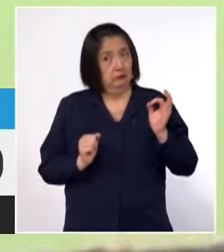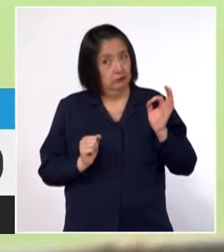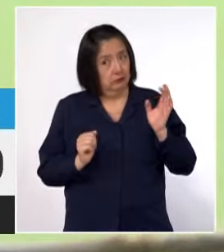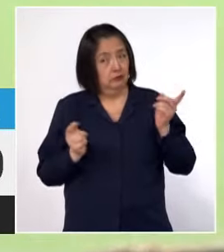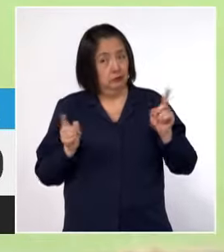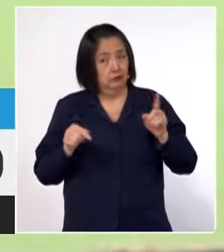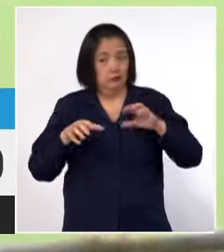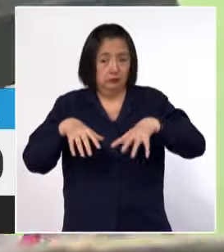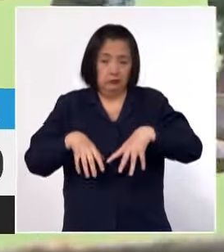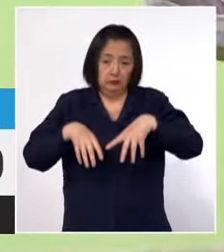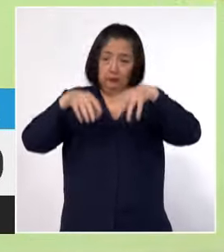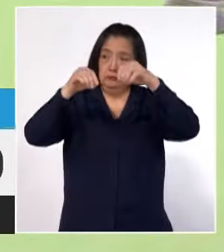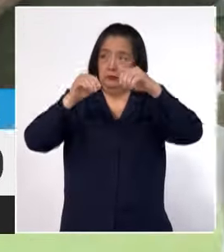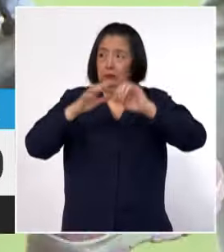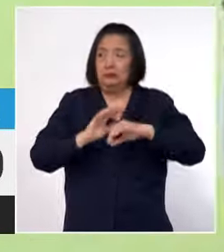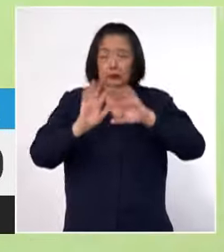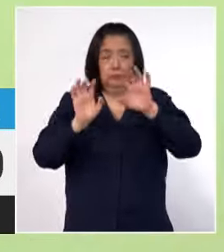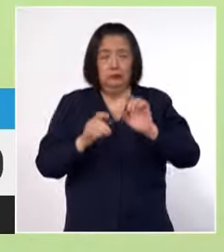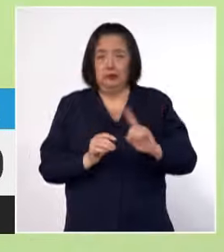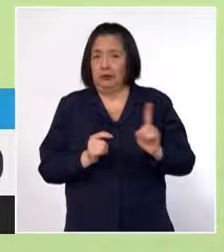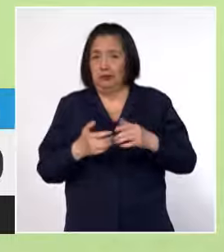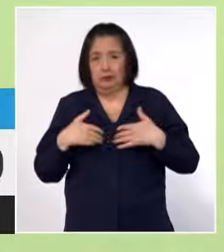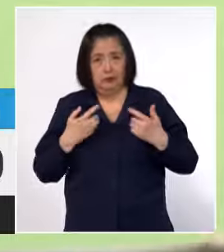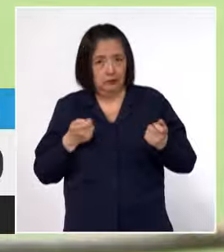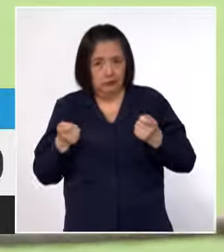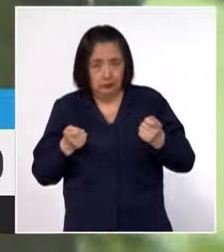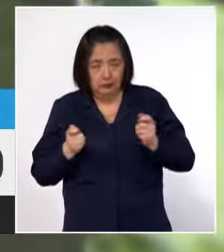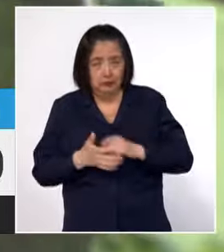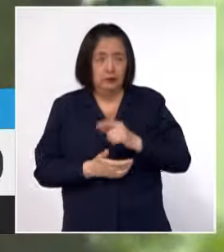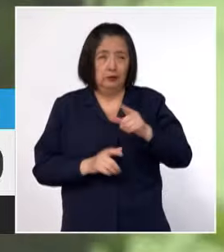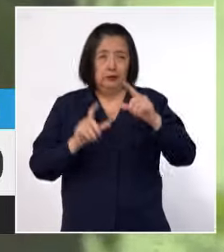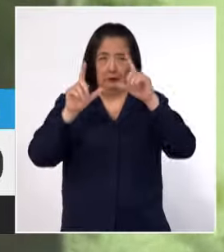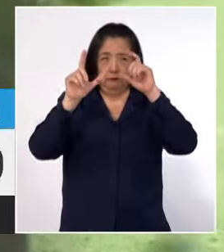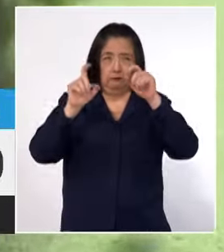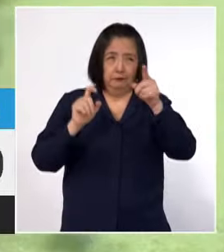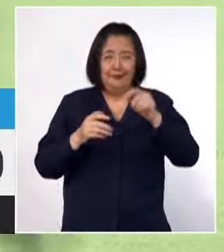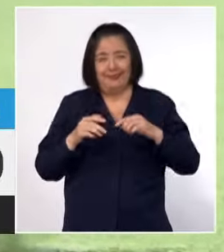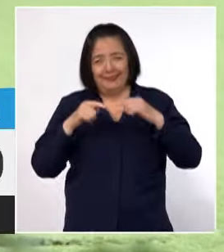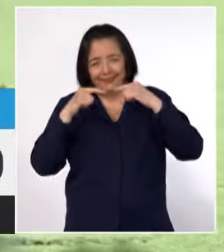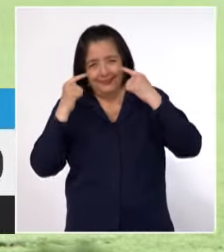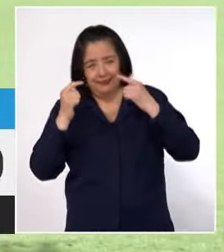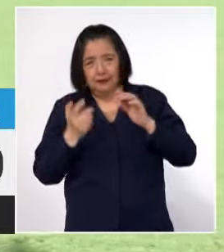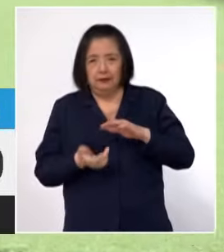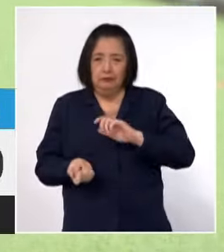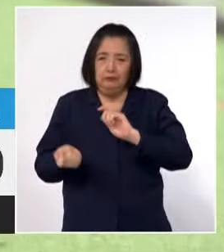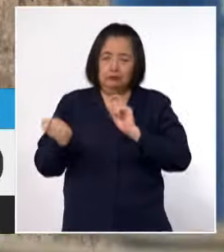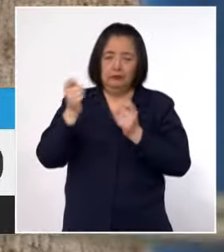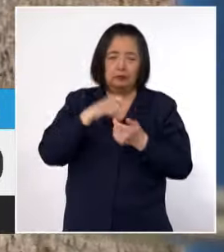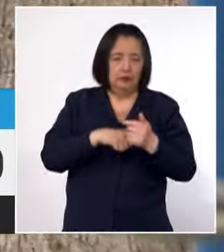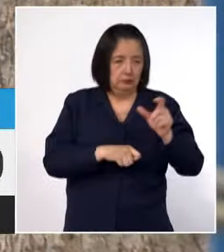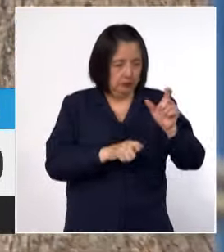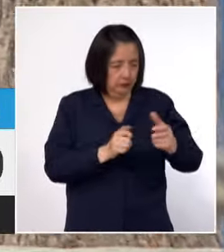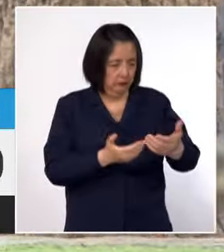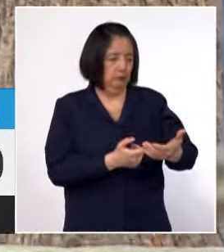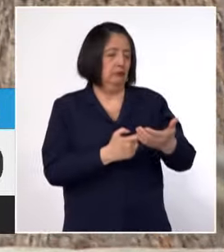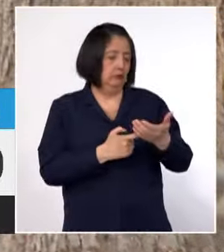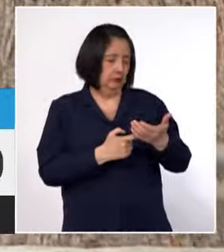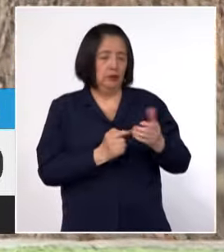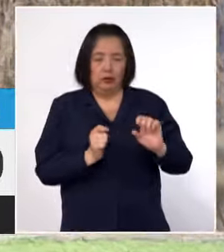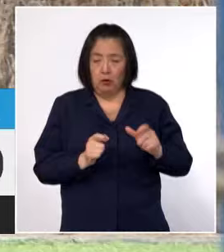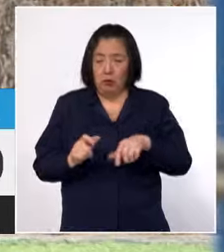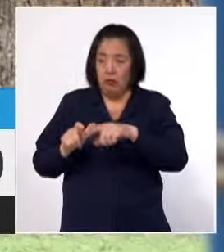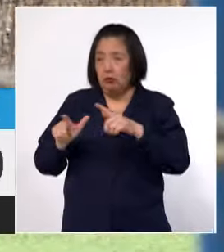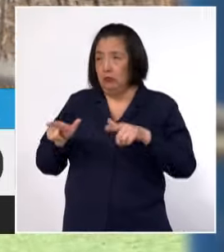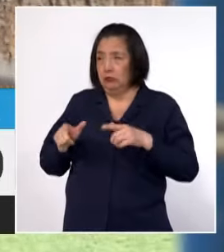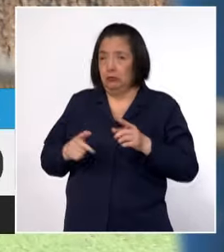vez que subes algo a Internet, pierdes el control. Esa foto de un momento feliz puede terminar en manos de personas o lugares a